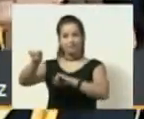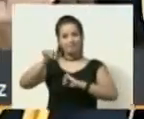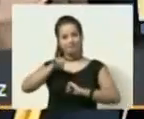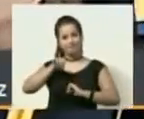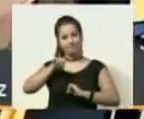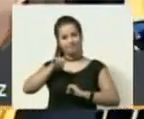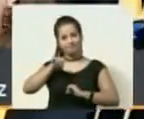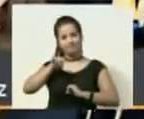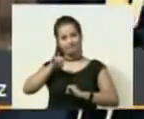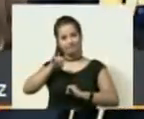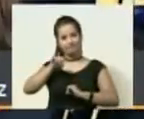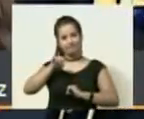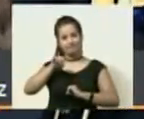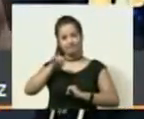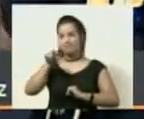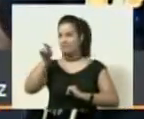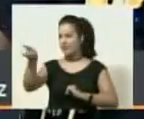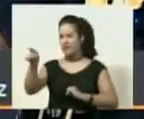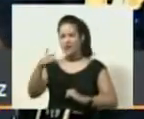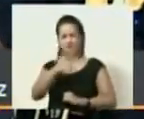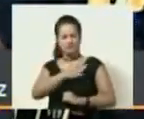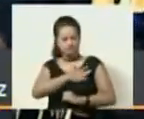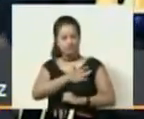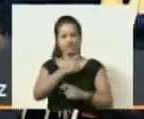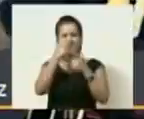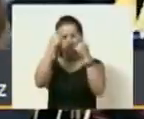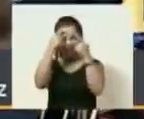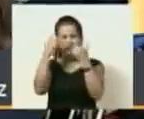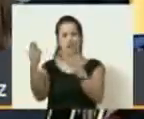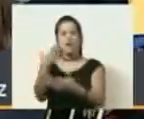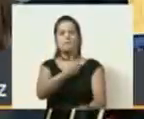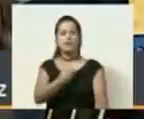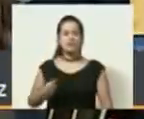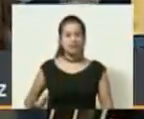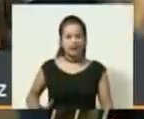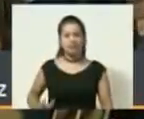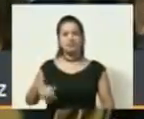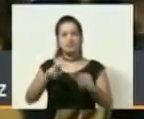Que es profundamente chavista, presidente de La Paz.